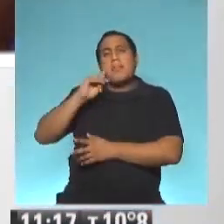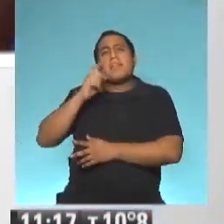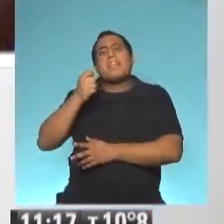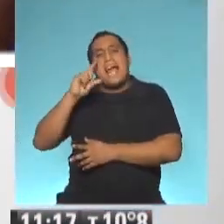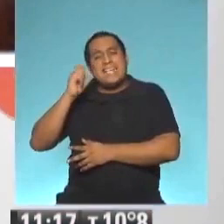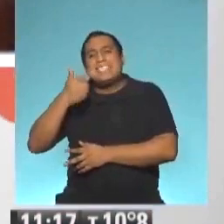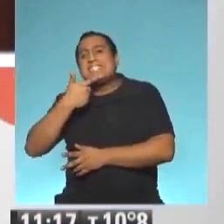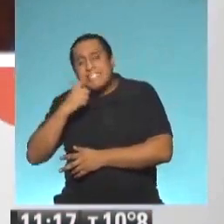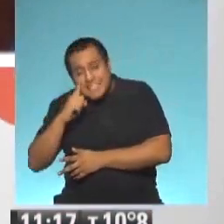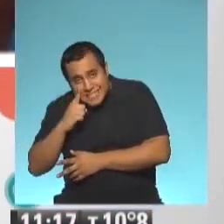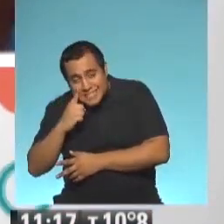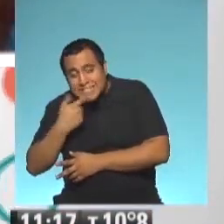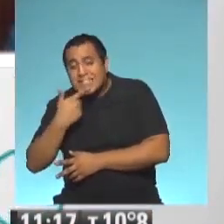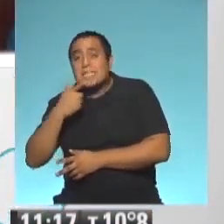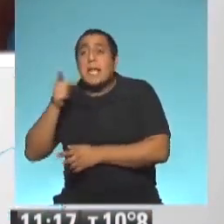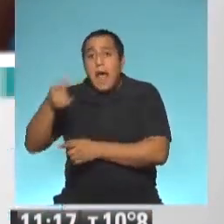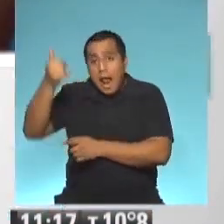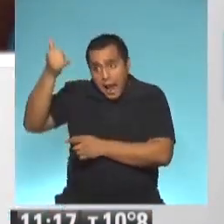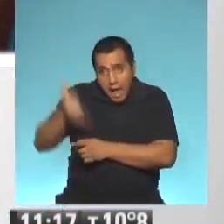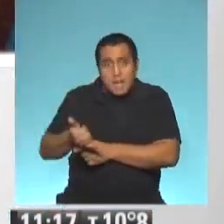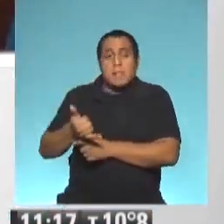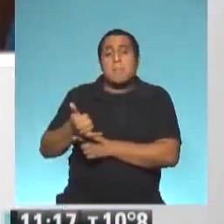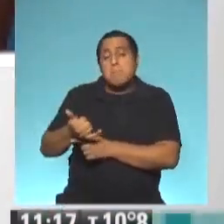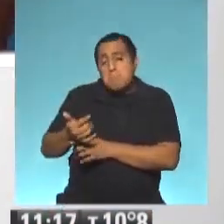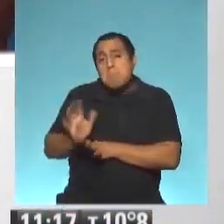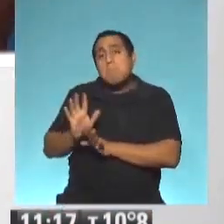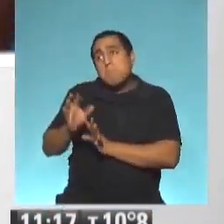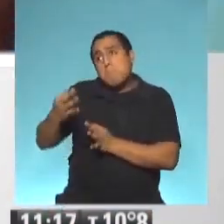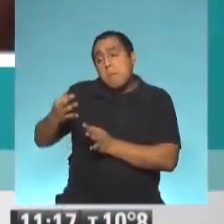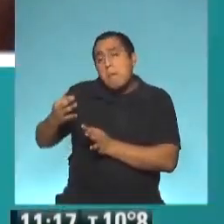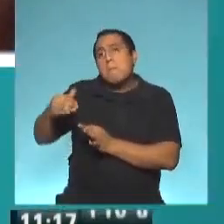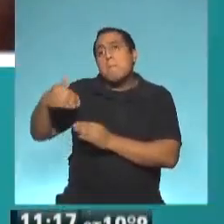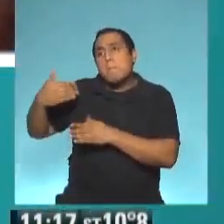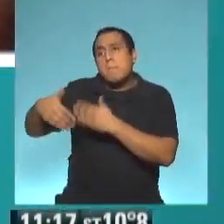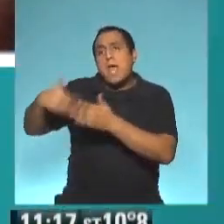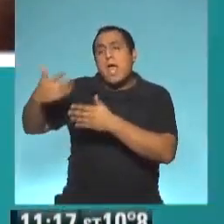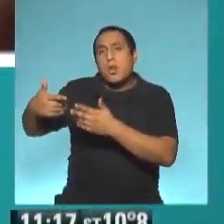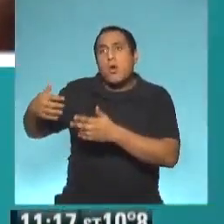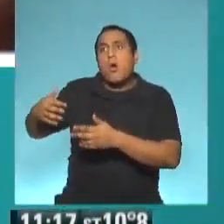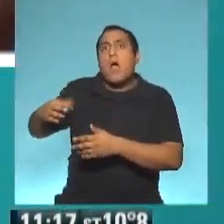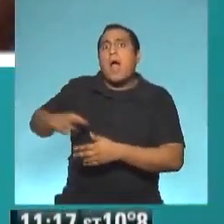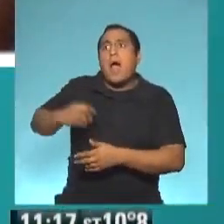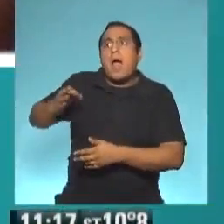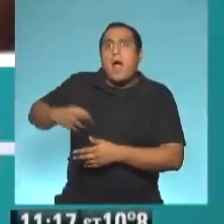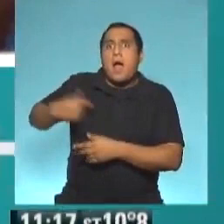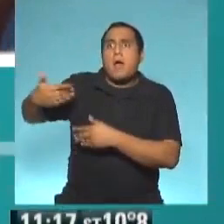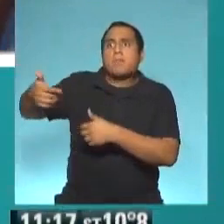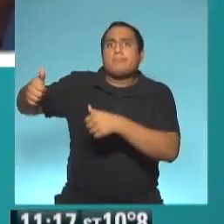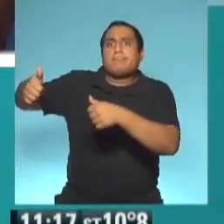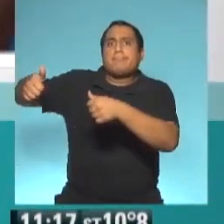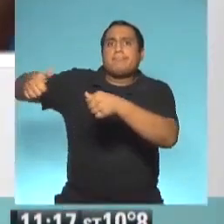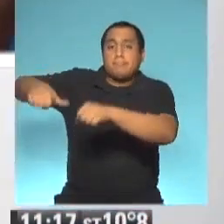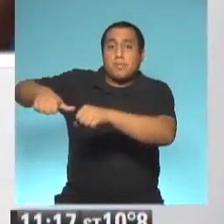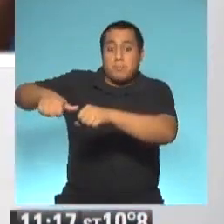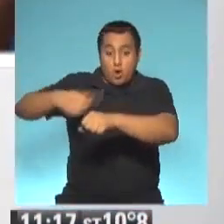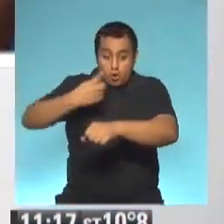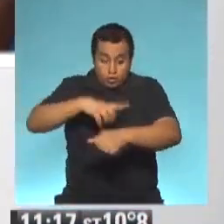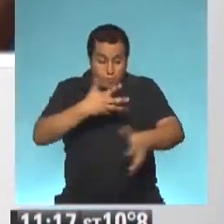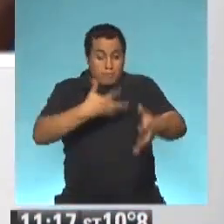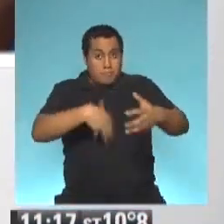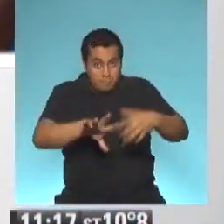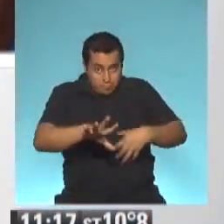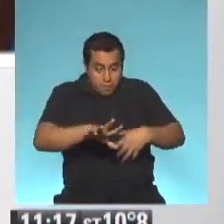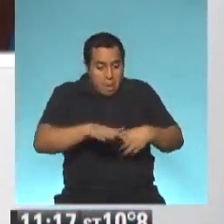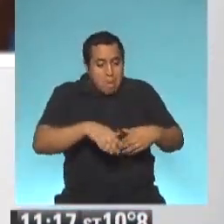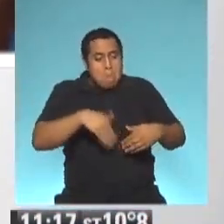ellos reciben, o nosotros recibimos un trasplante, la verdad que la calidad de vida es excelente. Muy bien, Pablo.